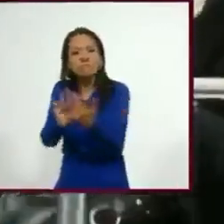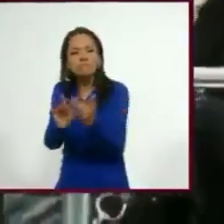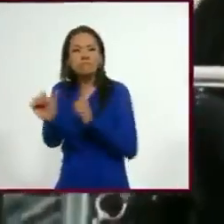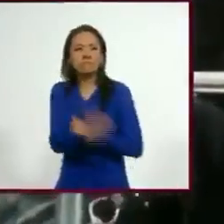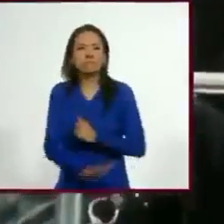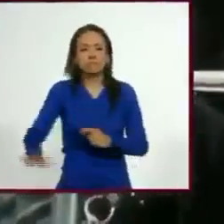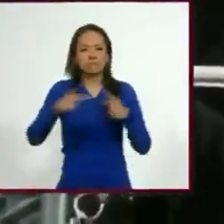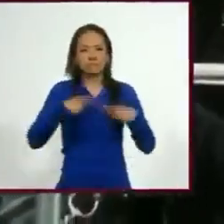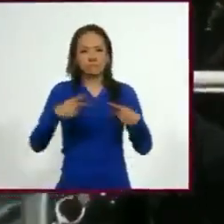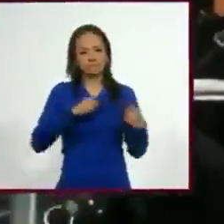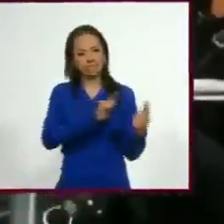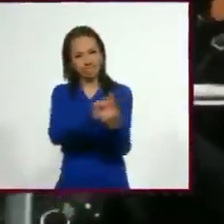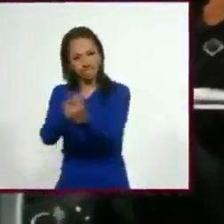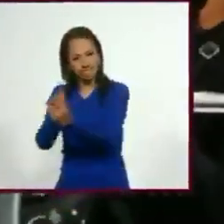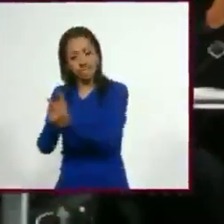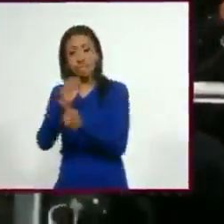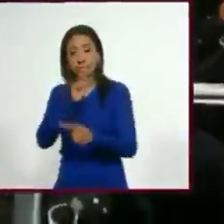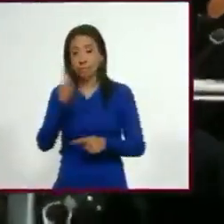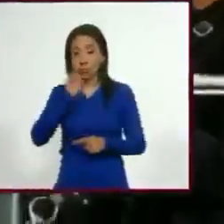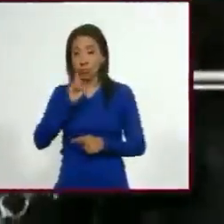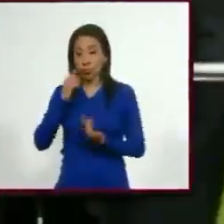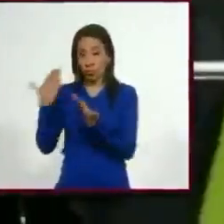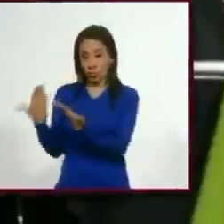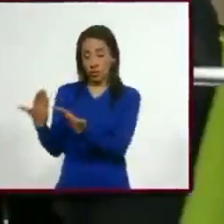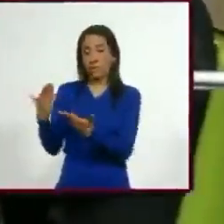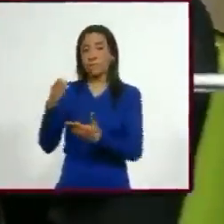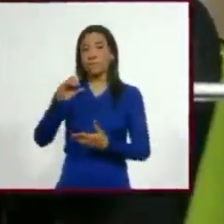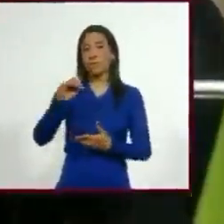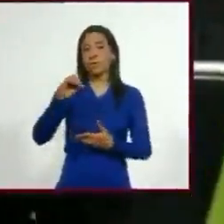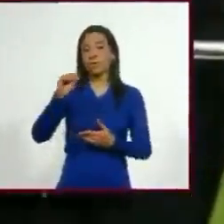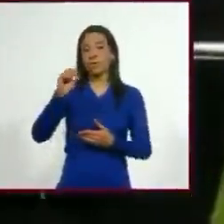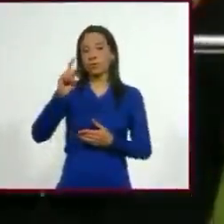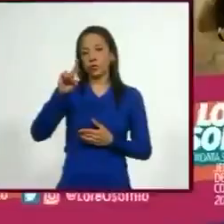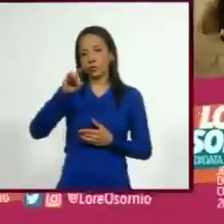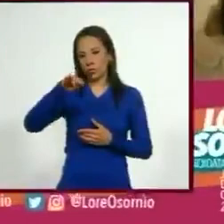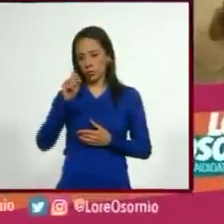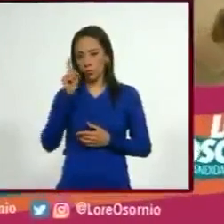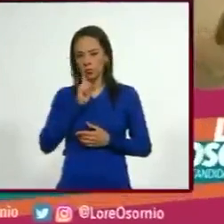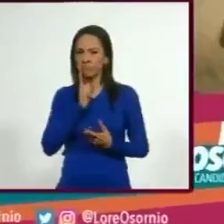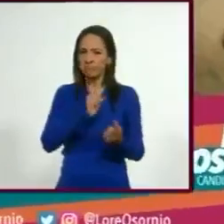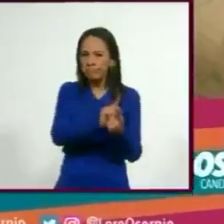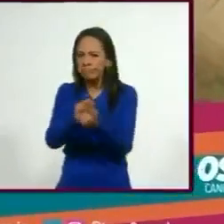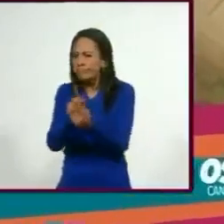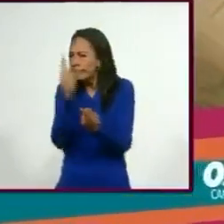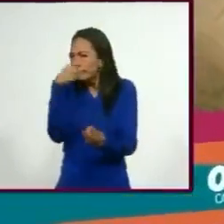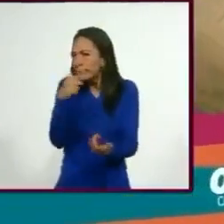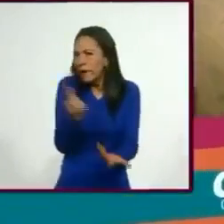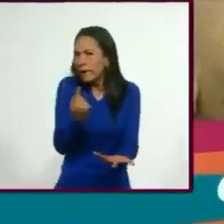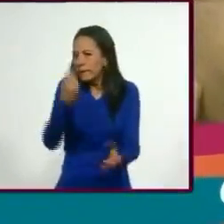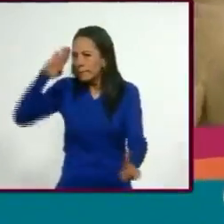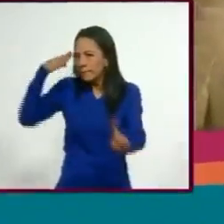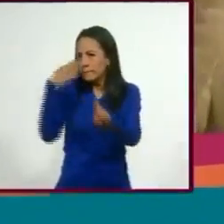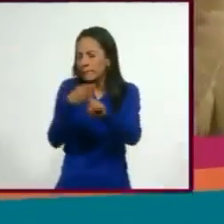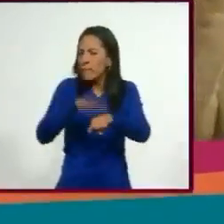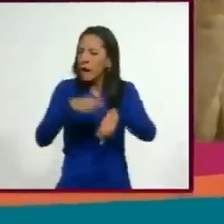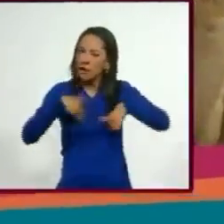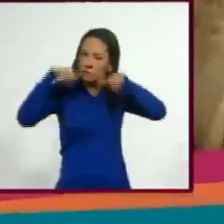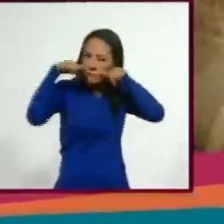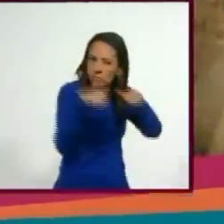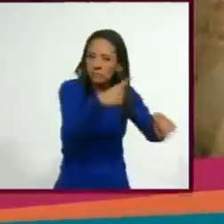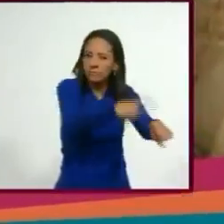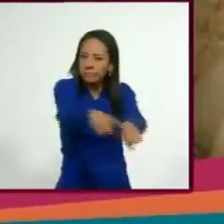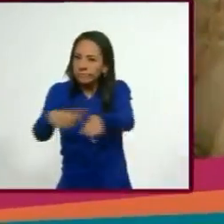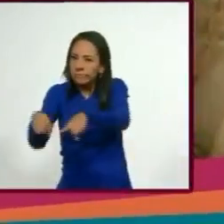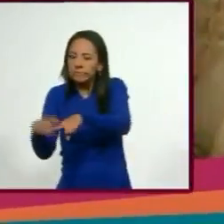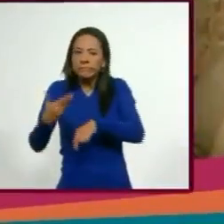Afirmó que dichas asociaciones ayudan a la construcción de una mejor ciudad, al desarrollar proyectos sustentables y capaces de